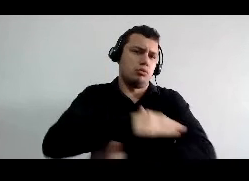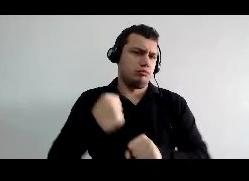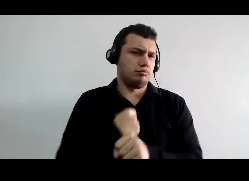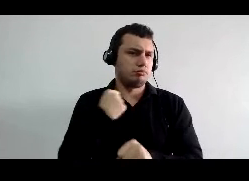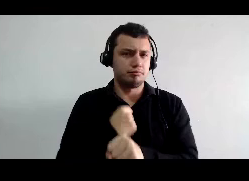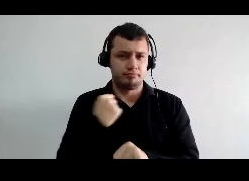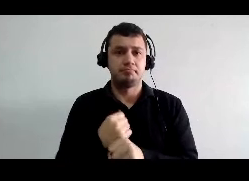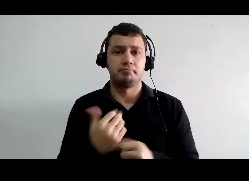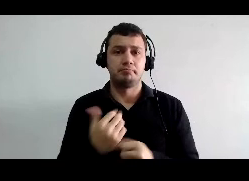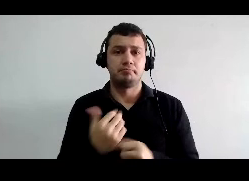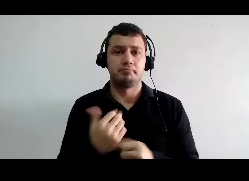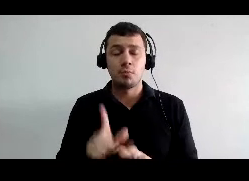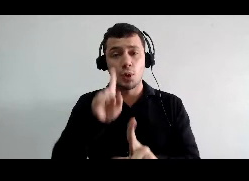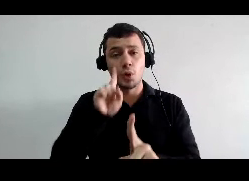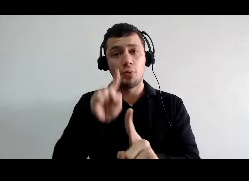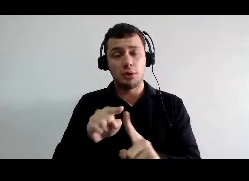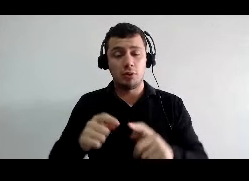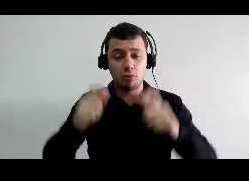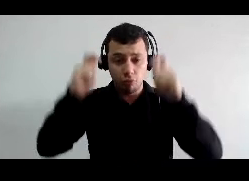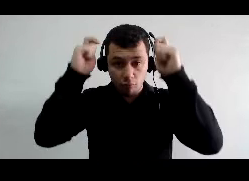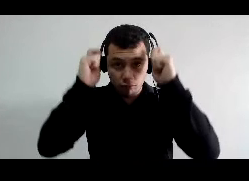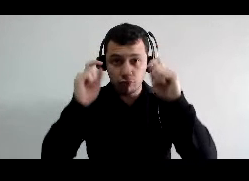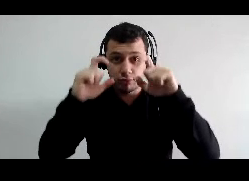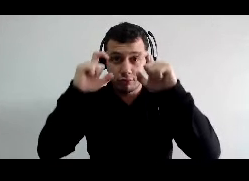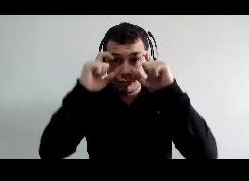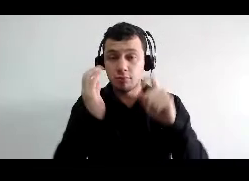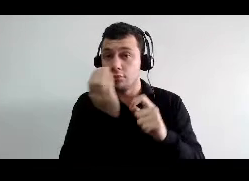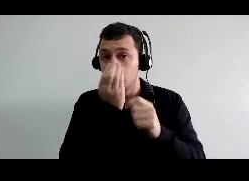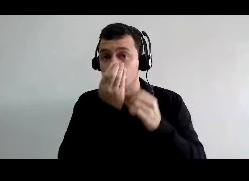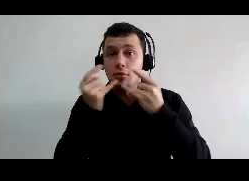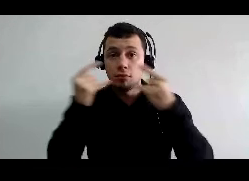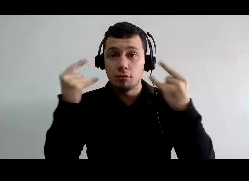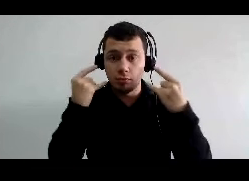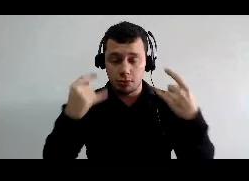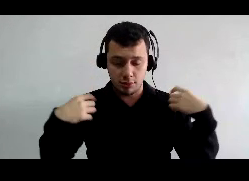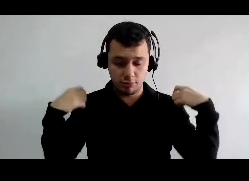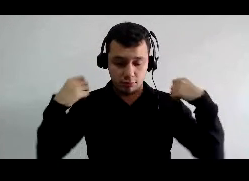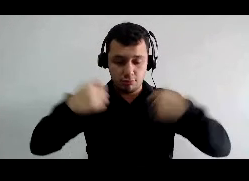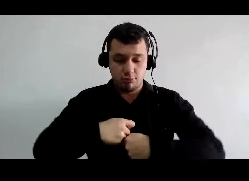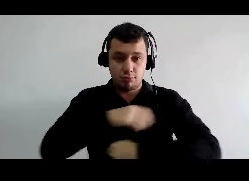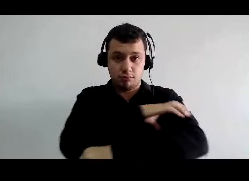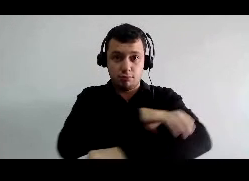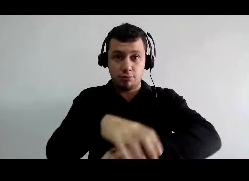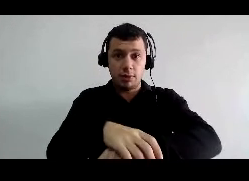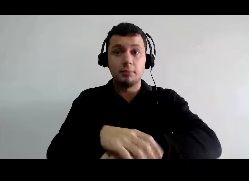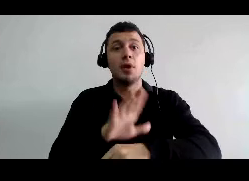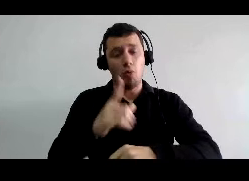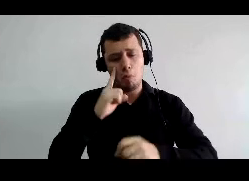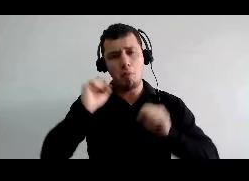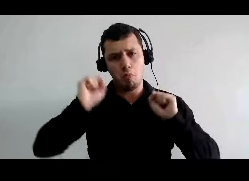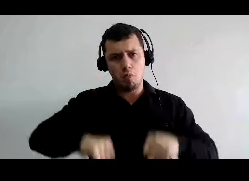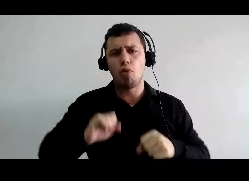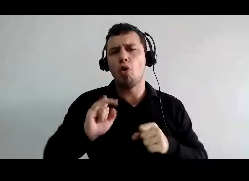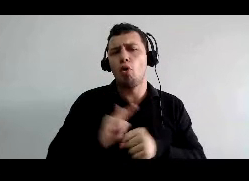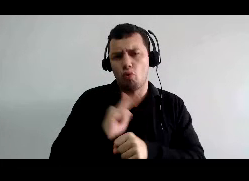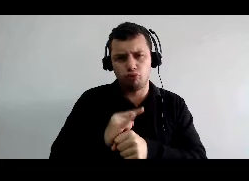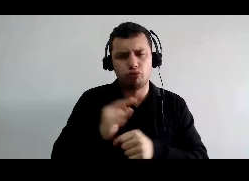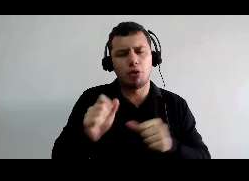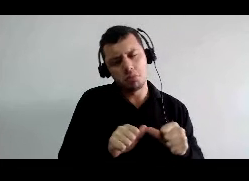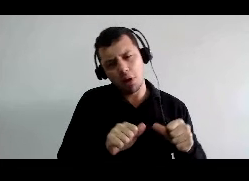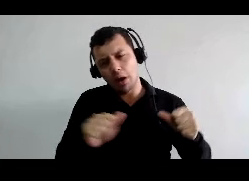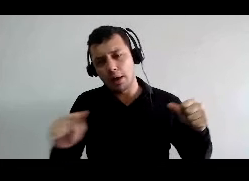usarlo adecuadamente, pero también en cómo me retiro ese elemento de protección personal. Entonces, por lo tanto, yo debo